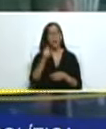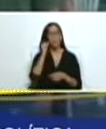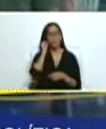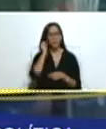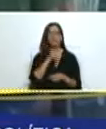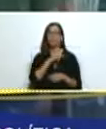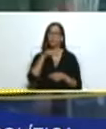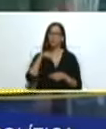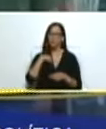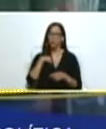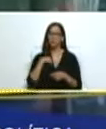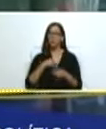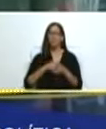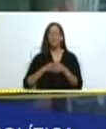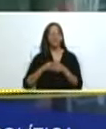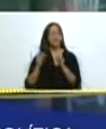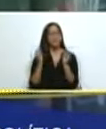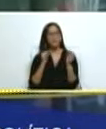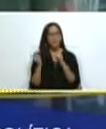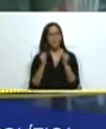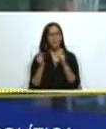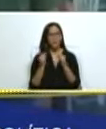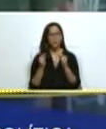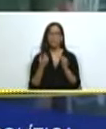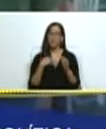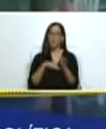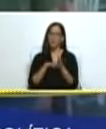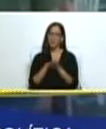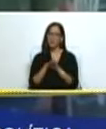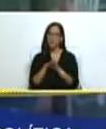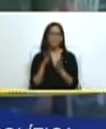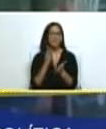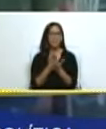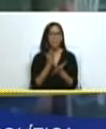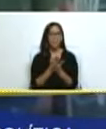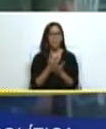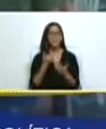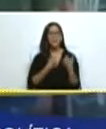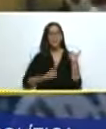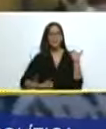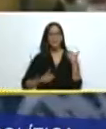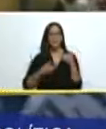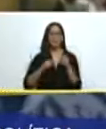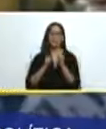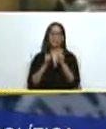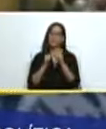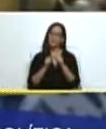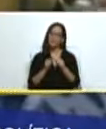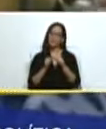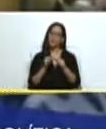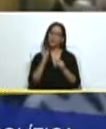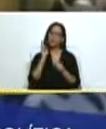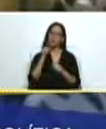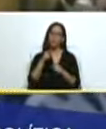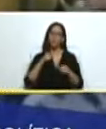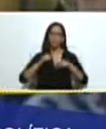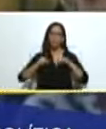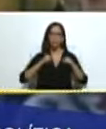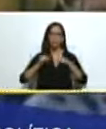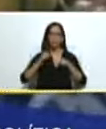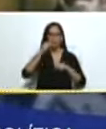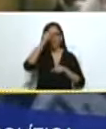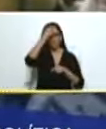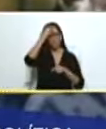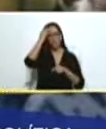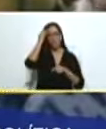nosotros hemos debatido y hemos avanzado. Siempre, presidente, siguiendo sus instrucciones y culminando cada asamblea,